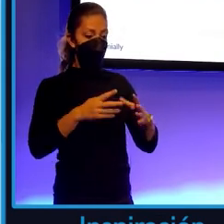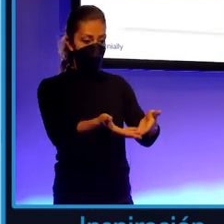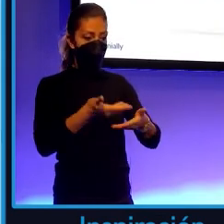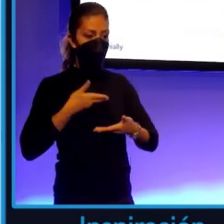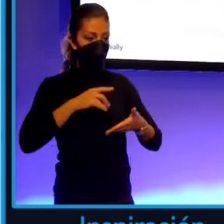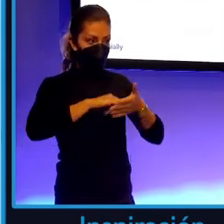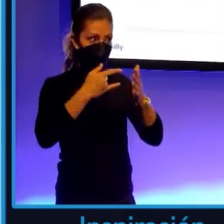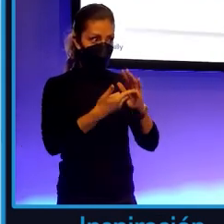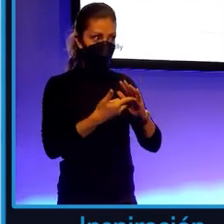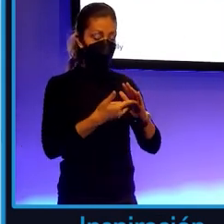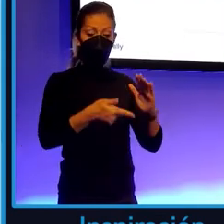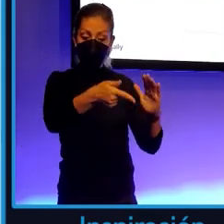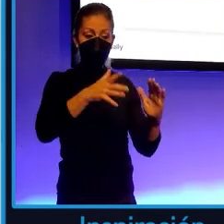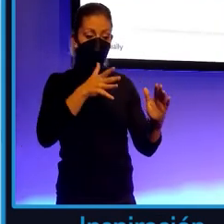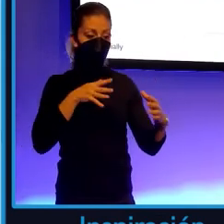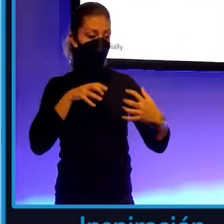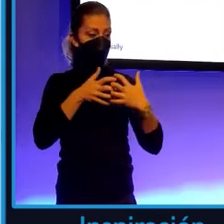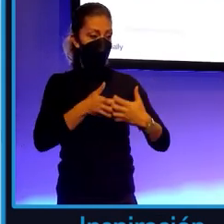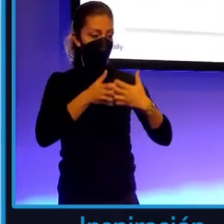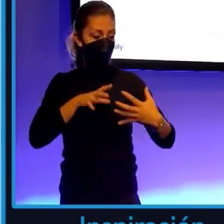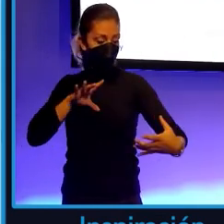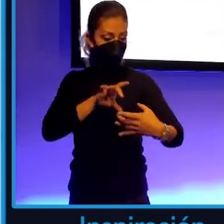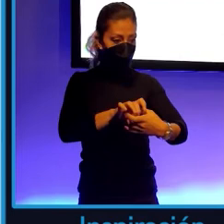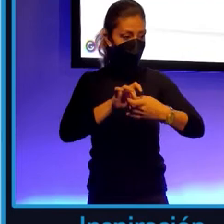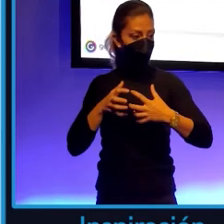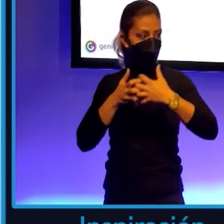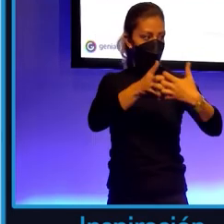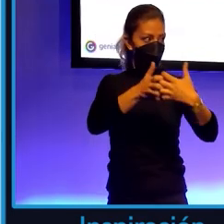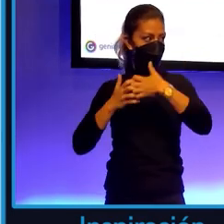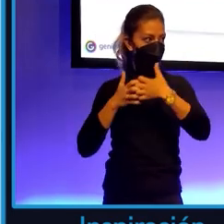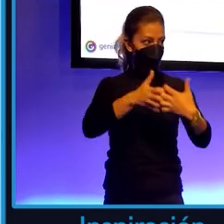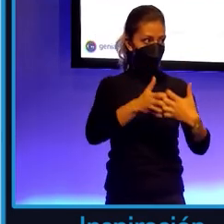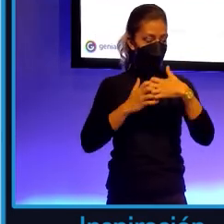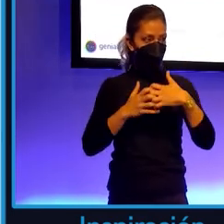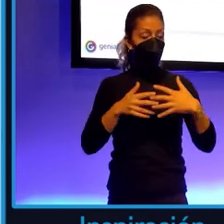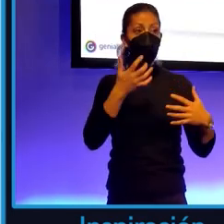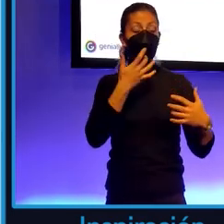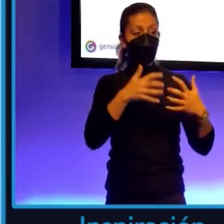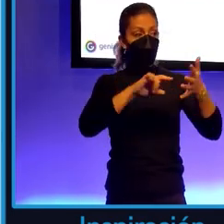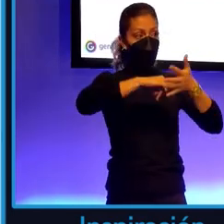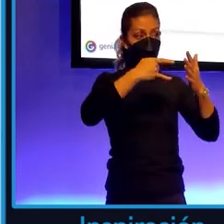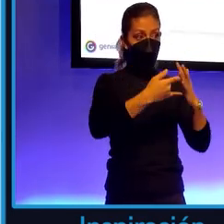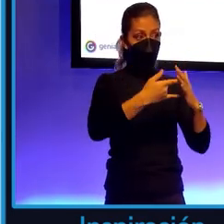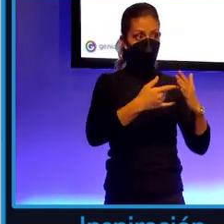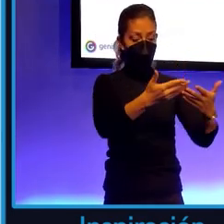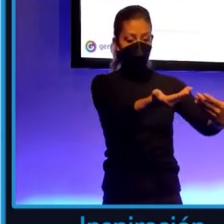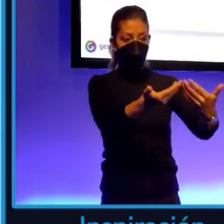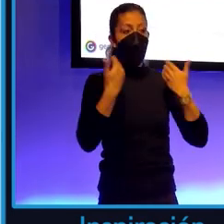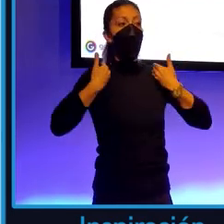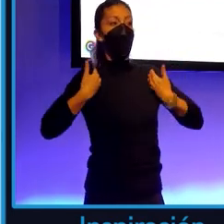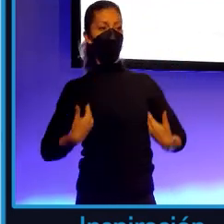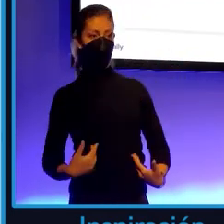que son fundamentales y en muchos casos y lo decía raquel en cómo podemos humanizar esta tecnología y en ese caso nosotros como recursos humanos